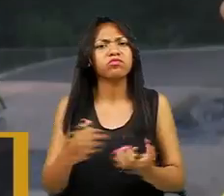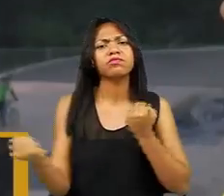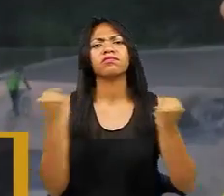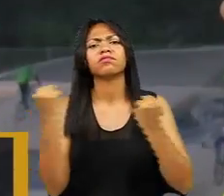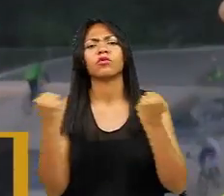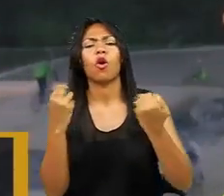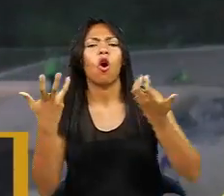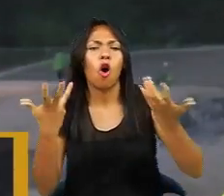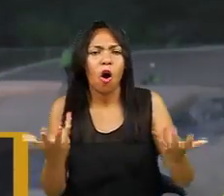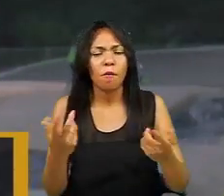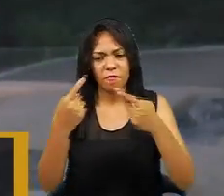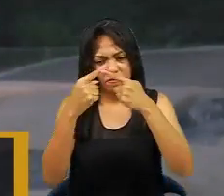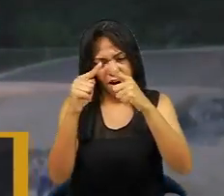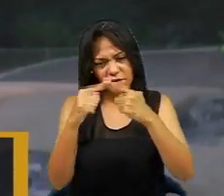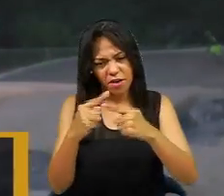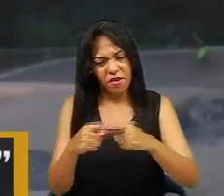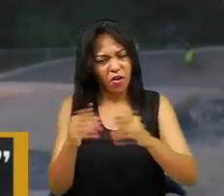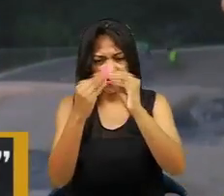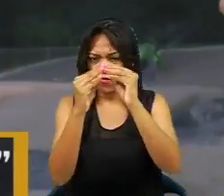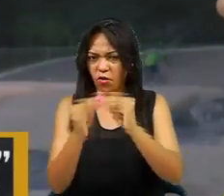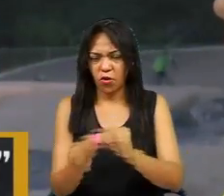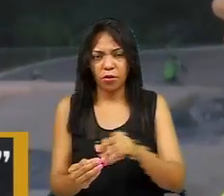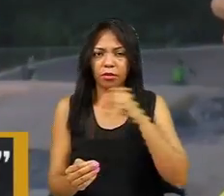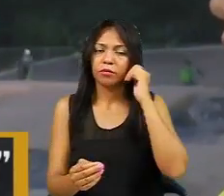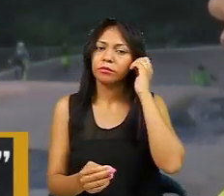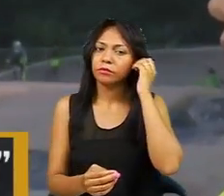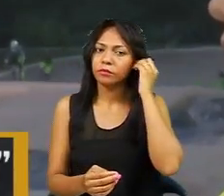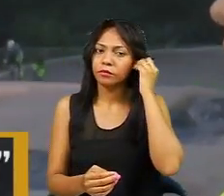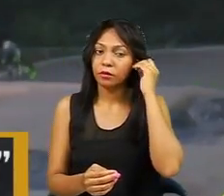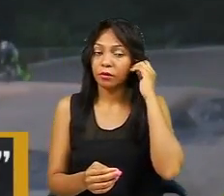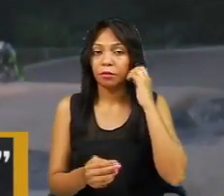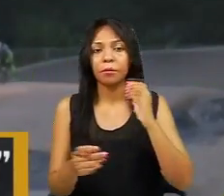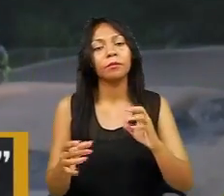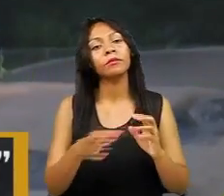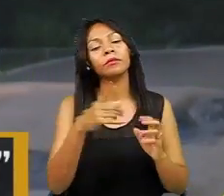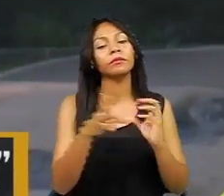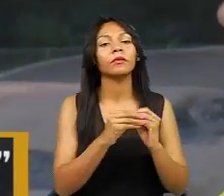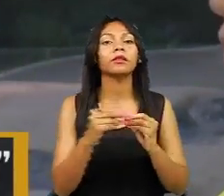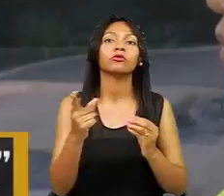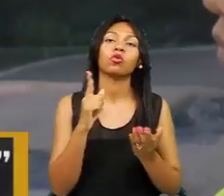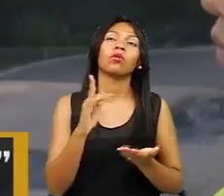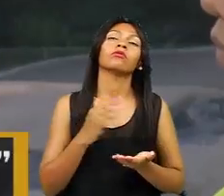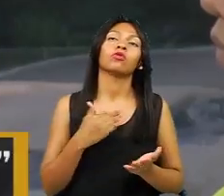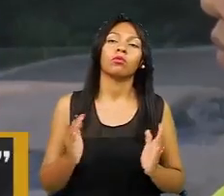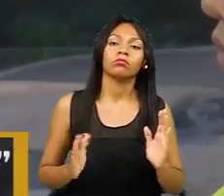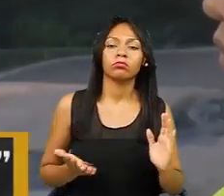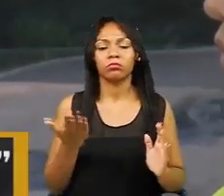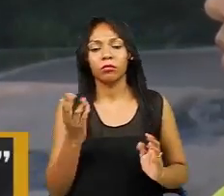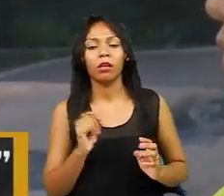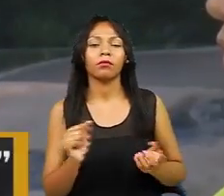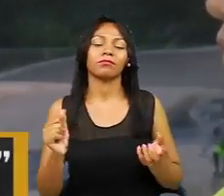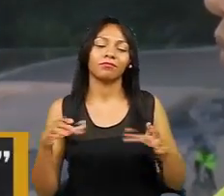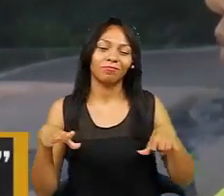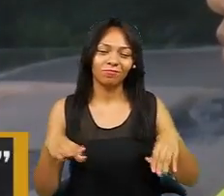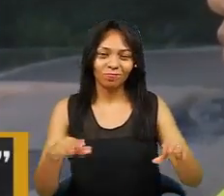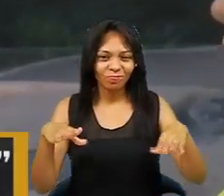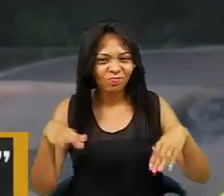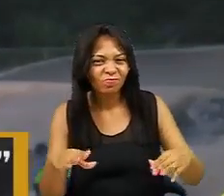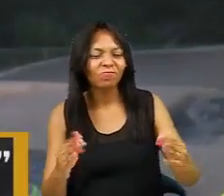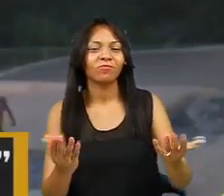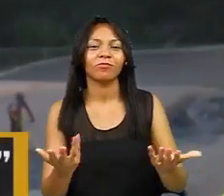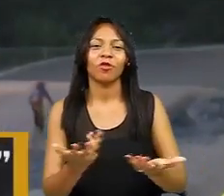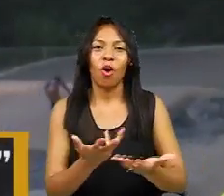halterofilia, estamos viendo el clean, el snatch, todos los levantamientos olímpicos, las recuperaciones, la crioterapia, los masajes,